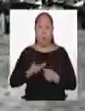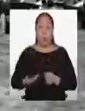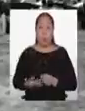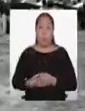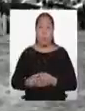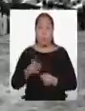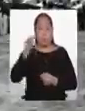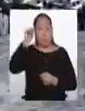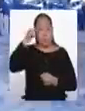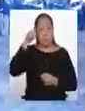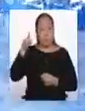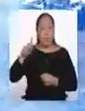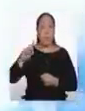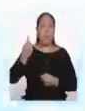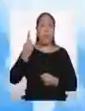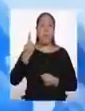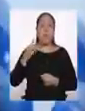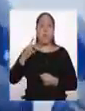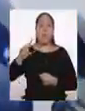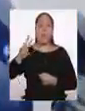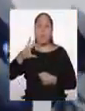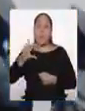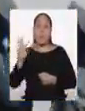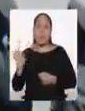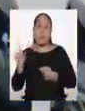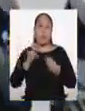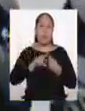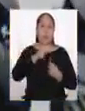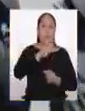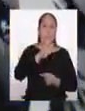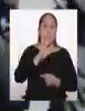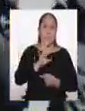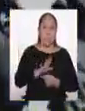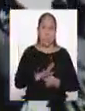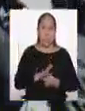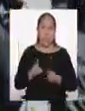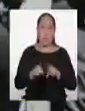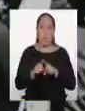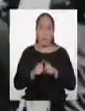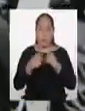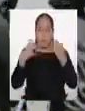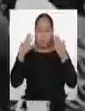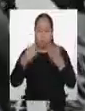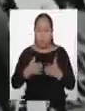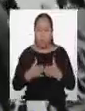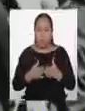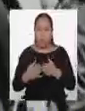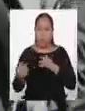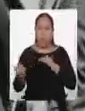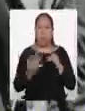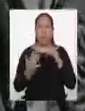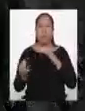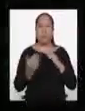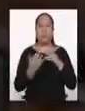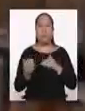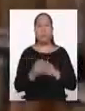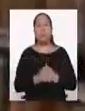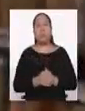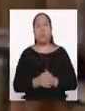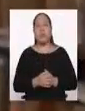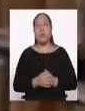que él prácticamente, su primer gobierno del 39 al 45 coincide justamente con el hecho, con la conflagración más